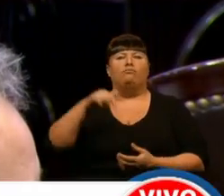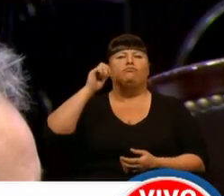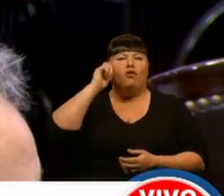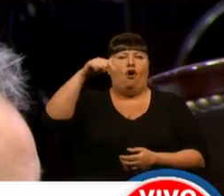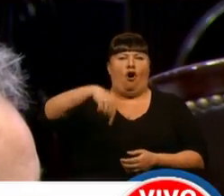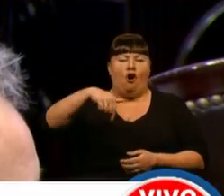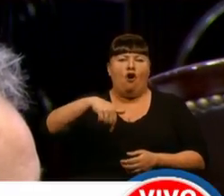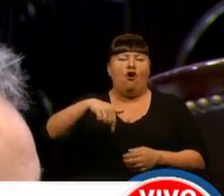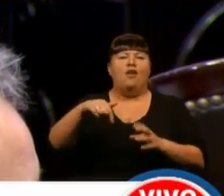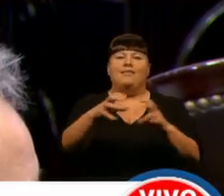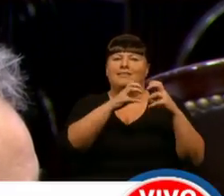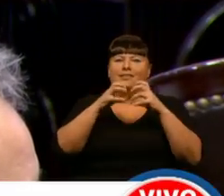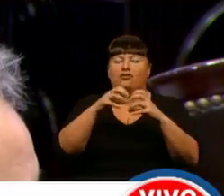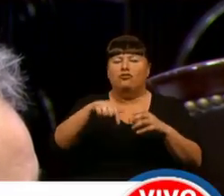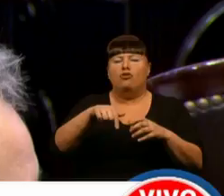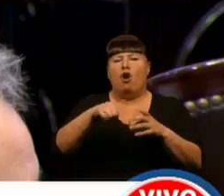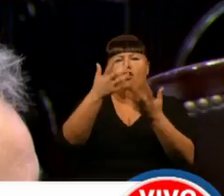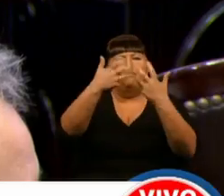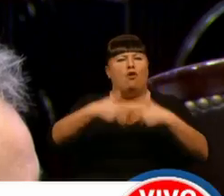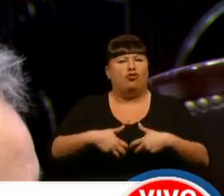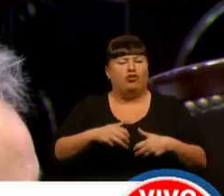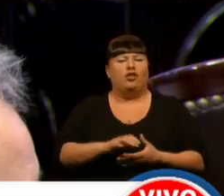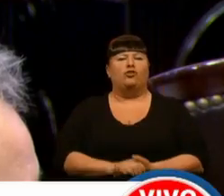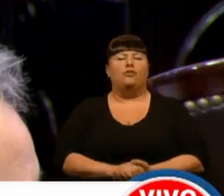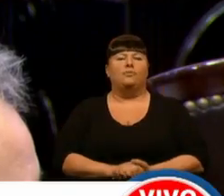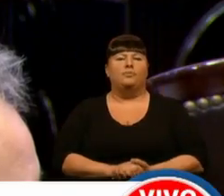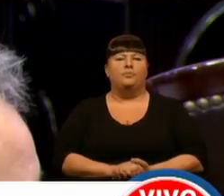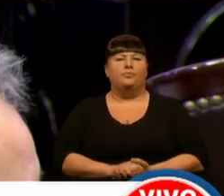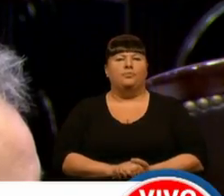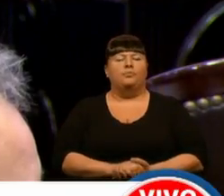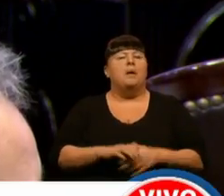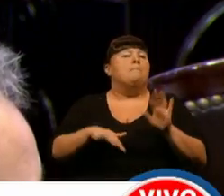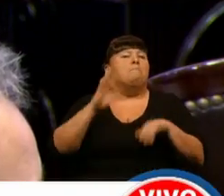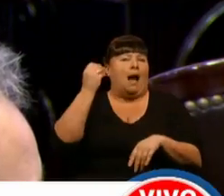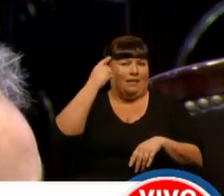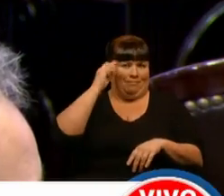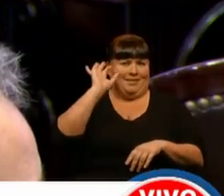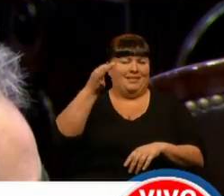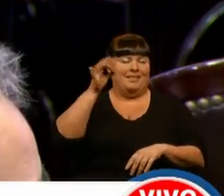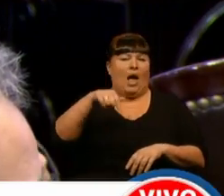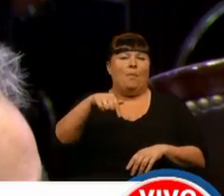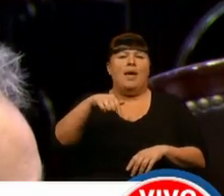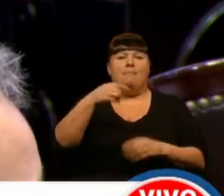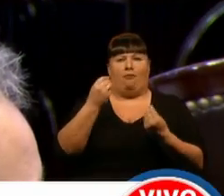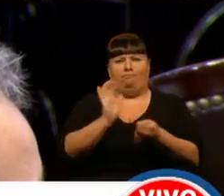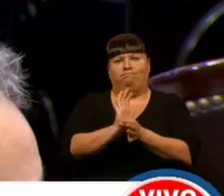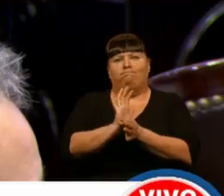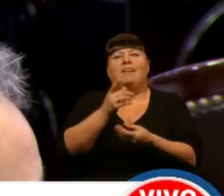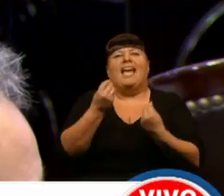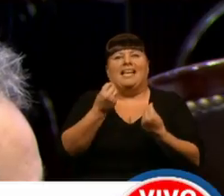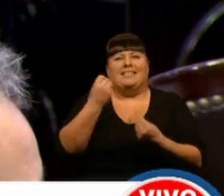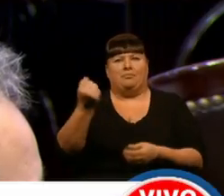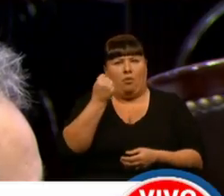hoy estar tratando este proyecto y sobre todo teniendo en cuenta la implicancia lo que